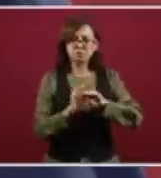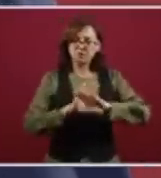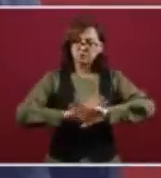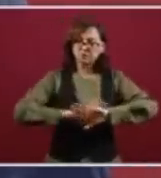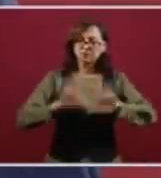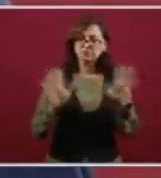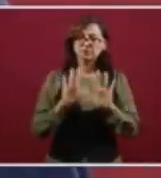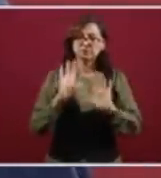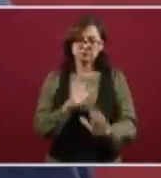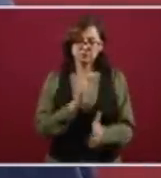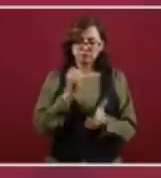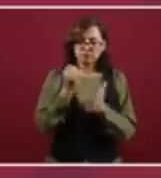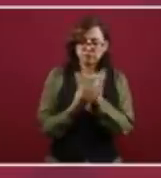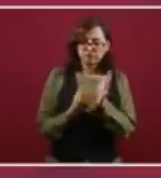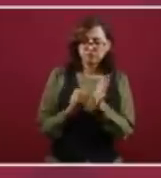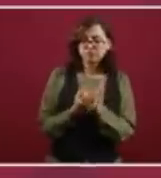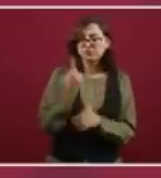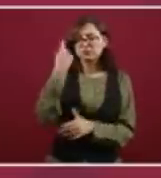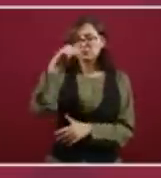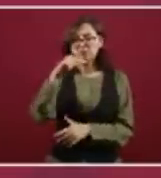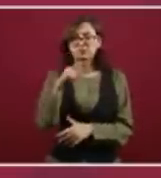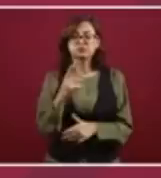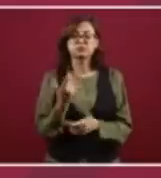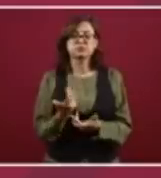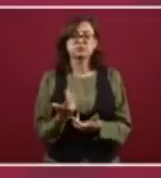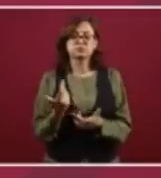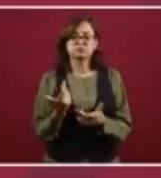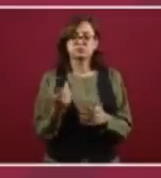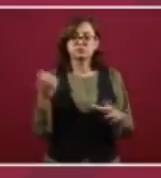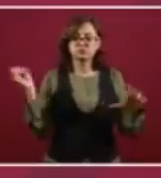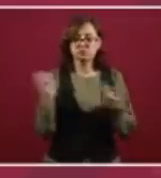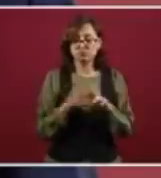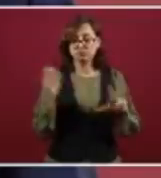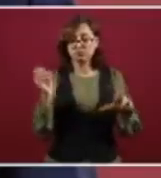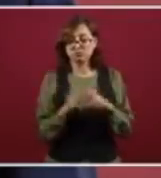para bajar el costo financiero.